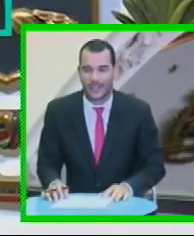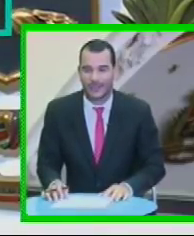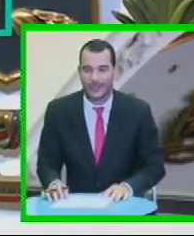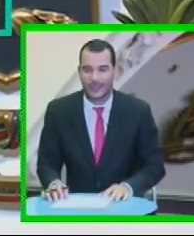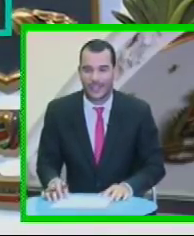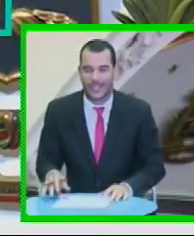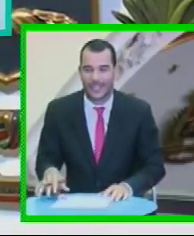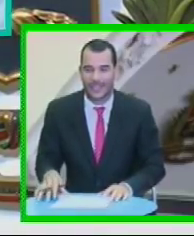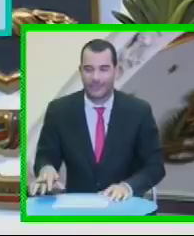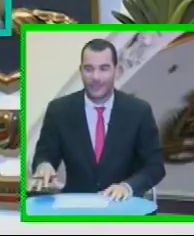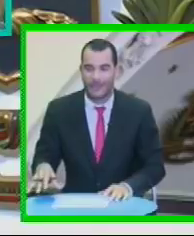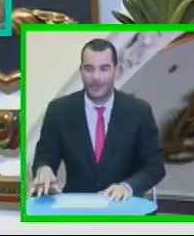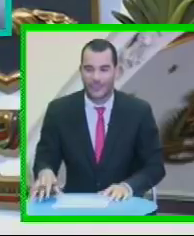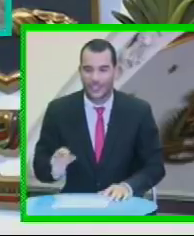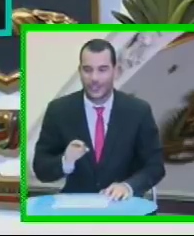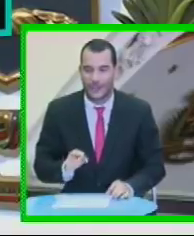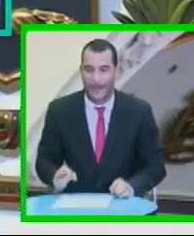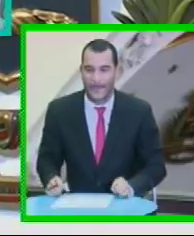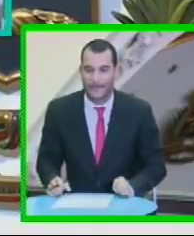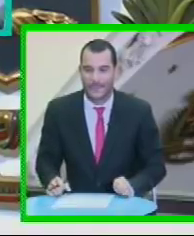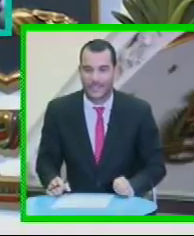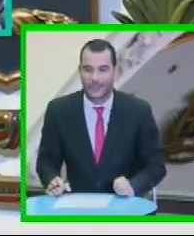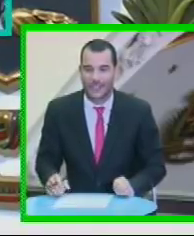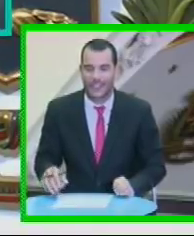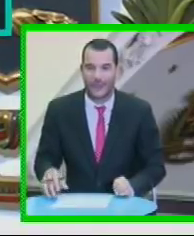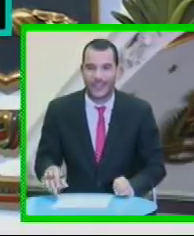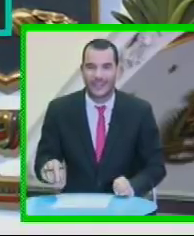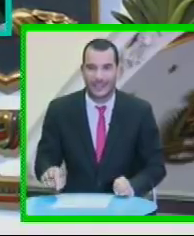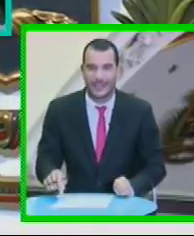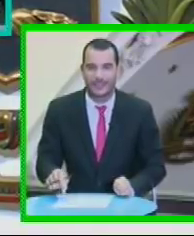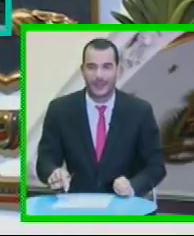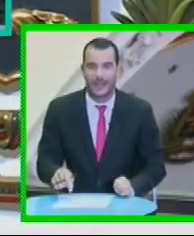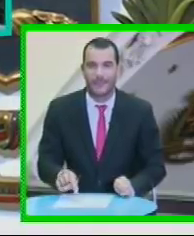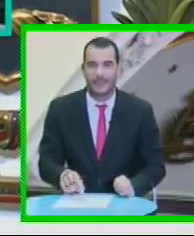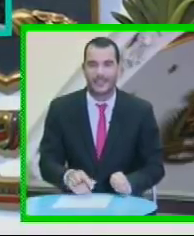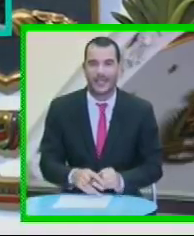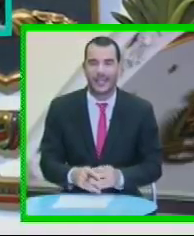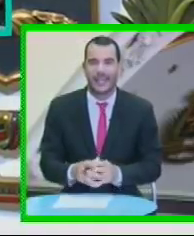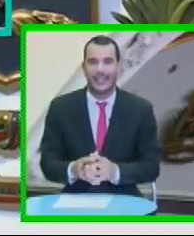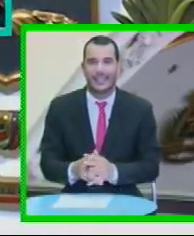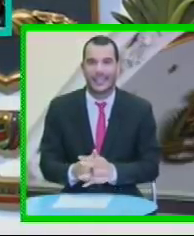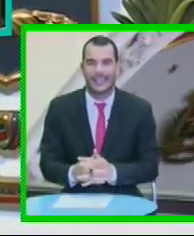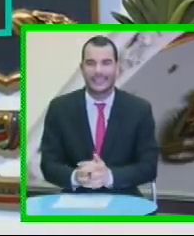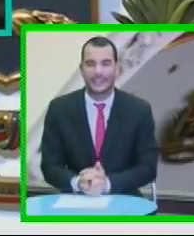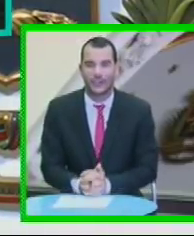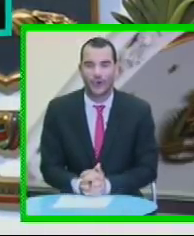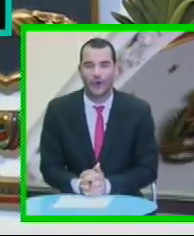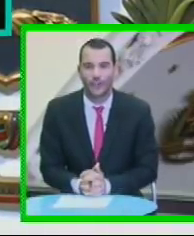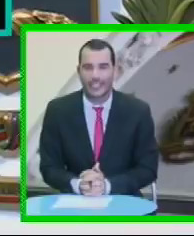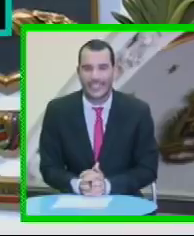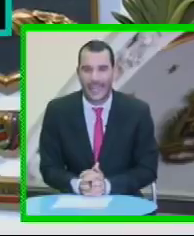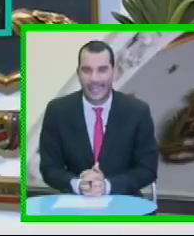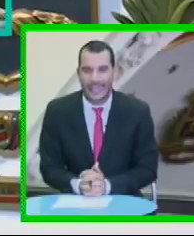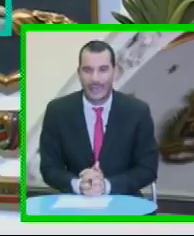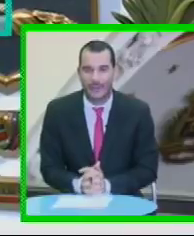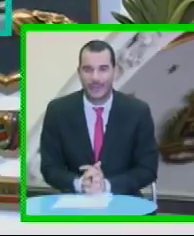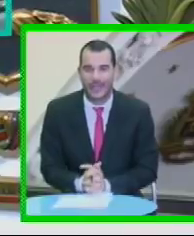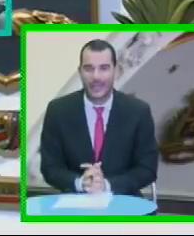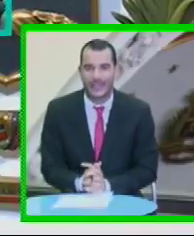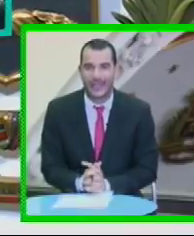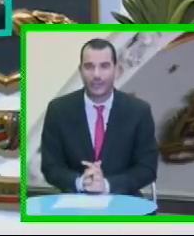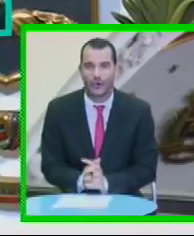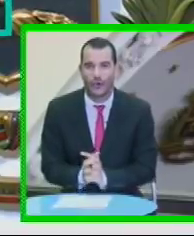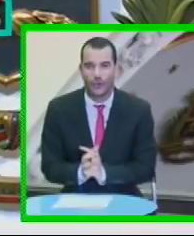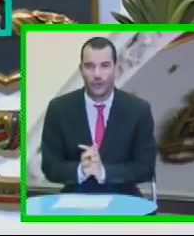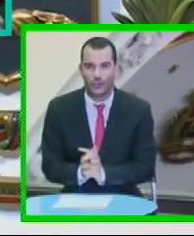de los diferentes constituyentes, quienes ya toman posición de sus diferentes sillas para empezar esta sesión ordinaria, la